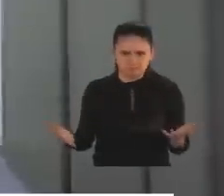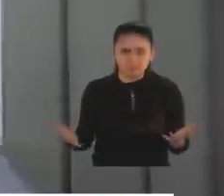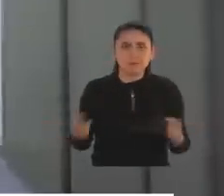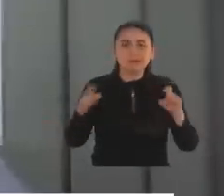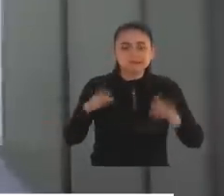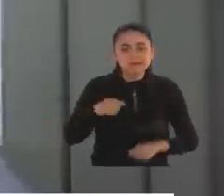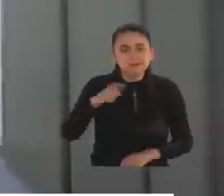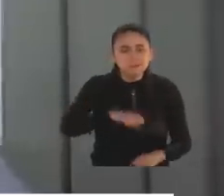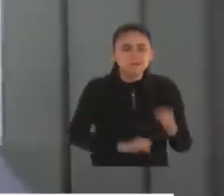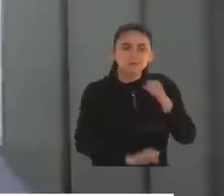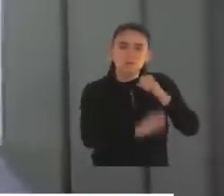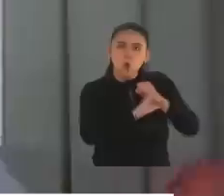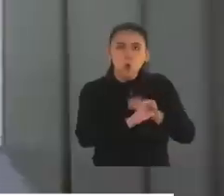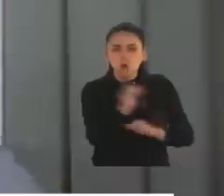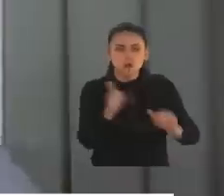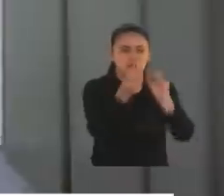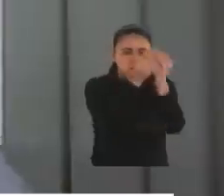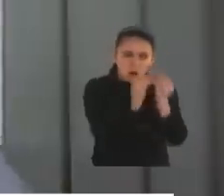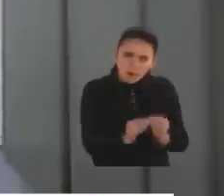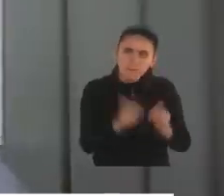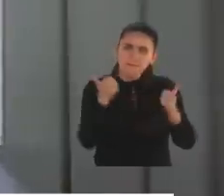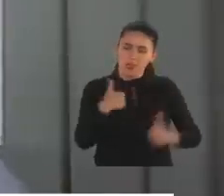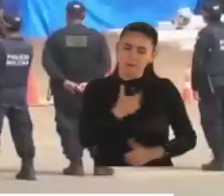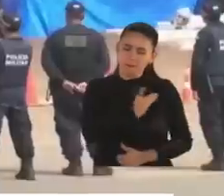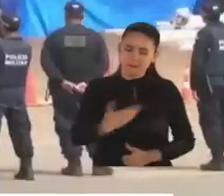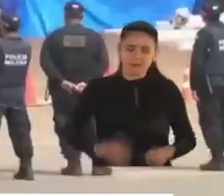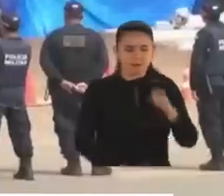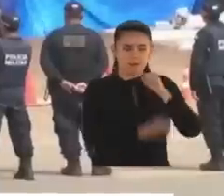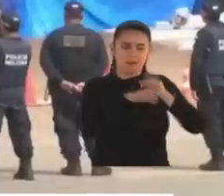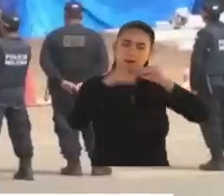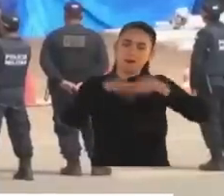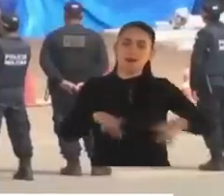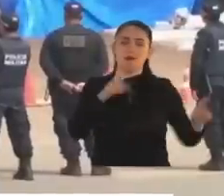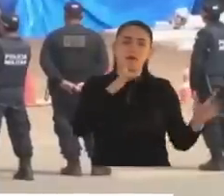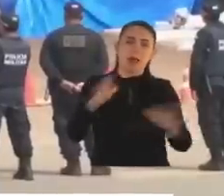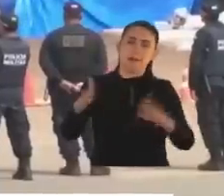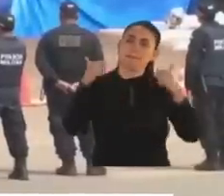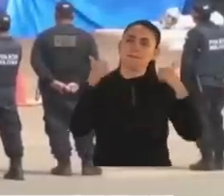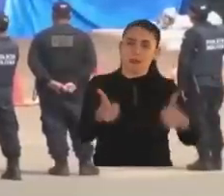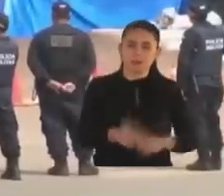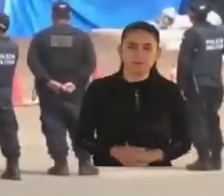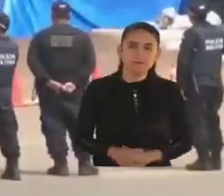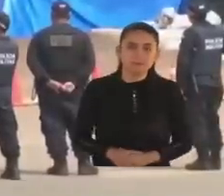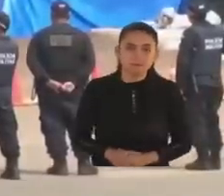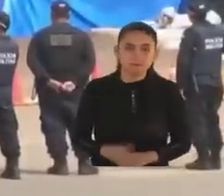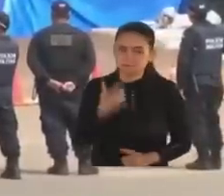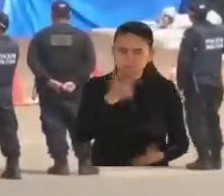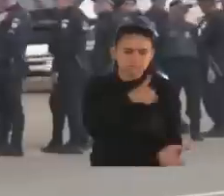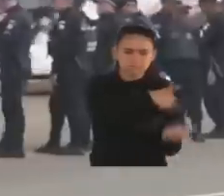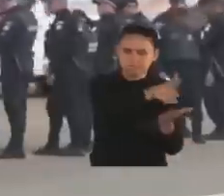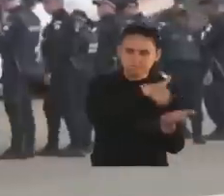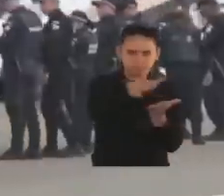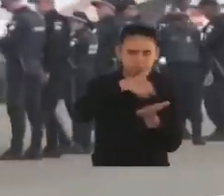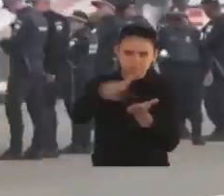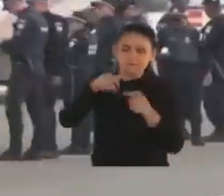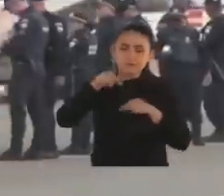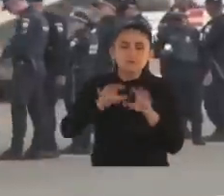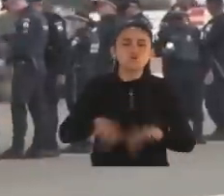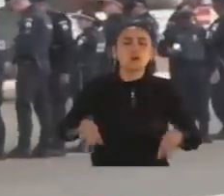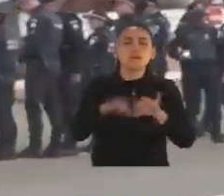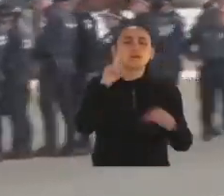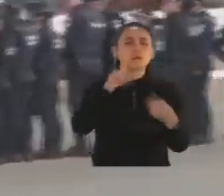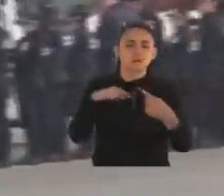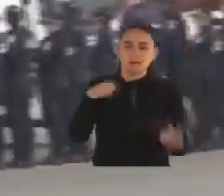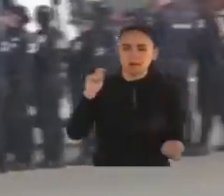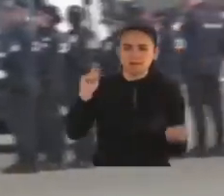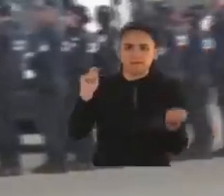cooptar otros medios, ¿no?, para hablar bien del gobierno. El gobierno brasileño informó que las destituciones hacían parte de un proceso de transición y